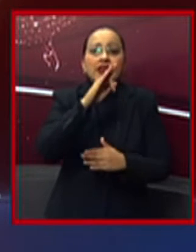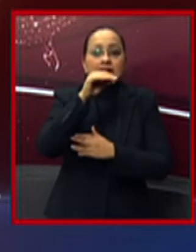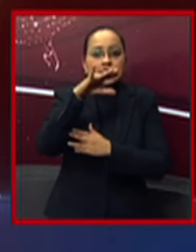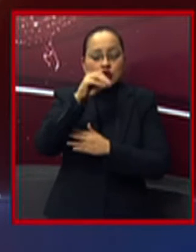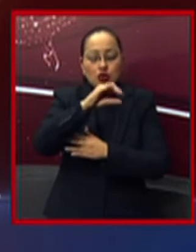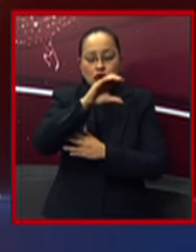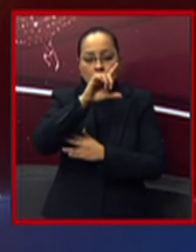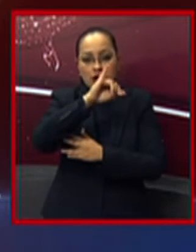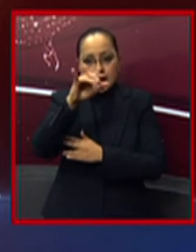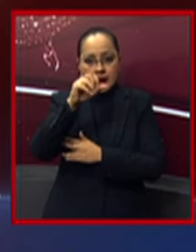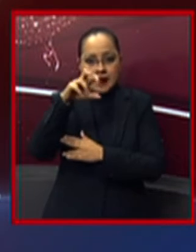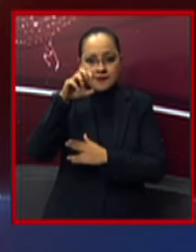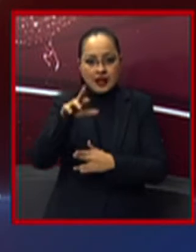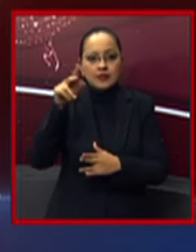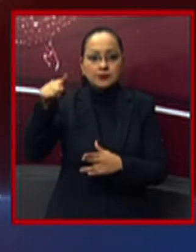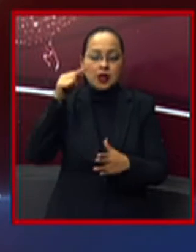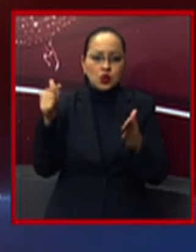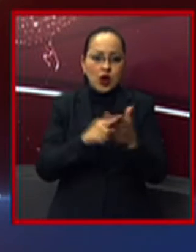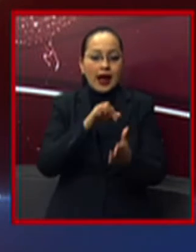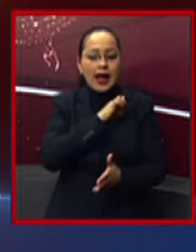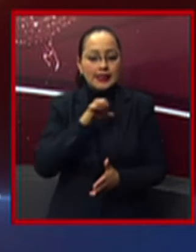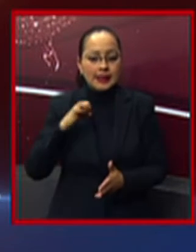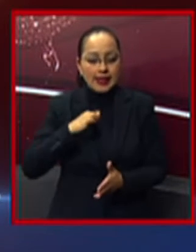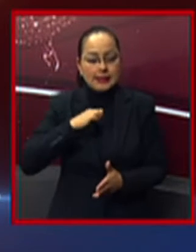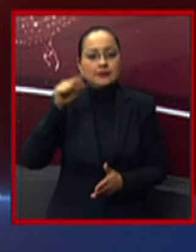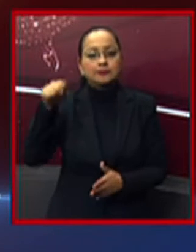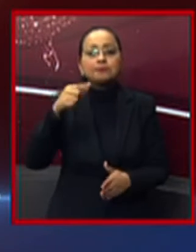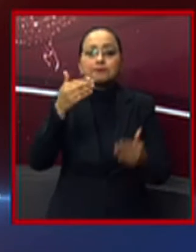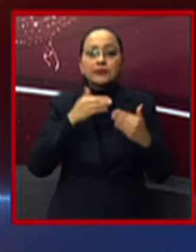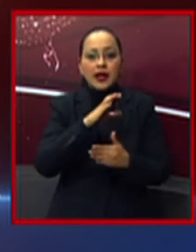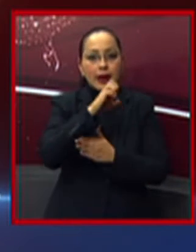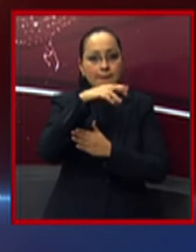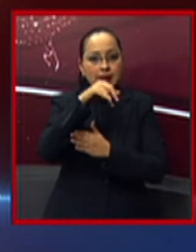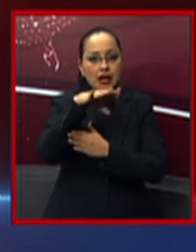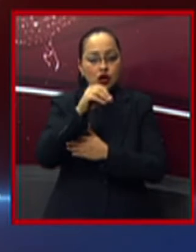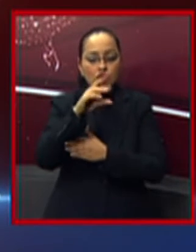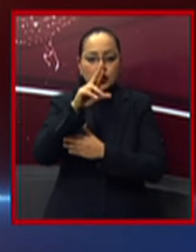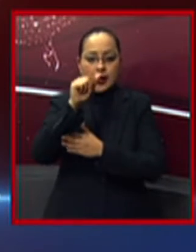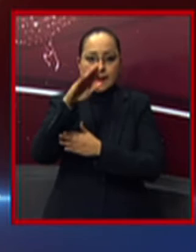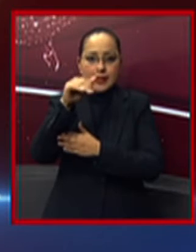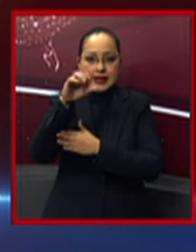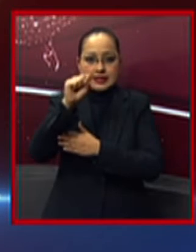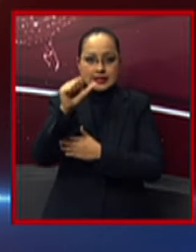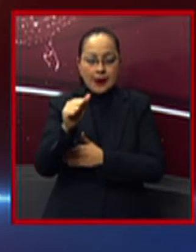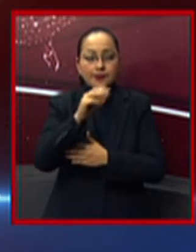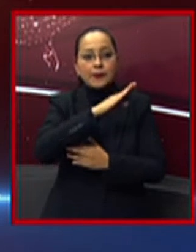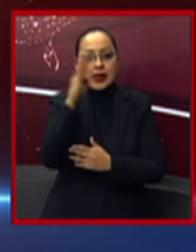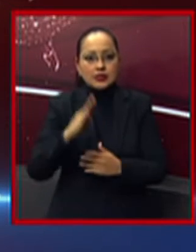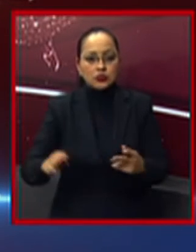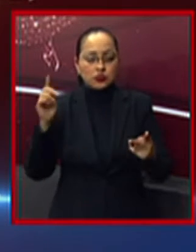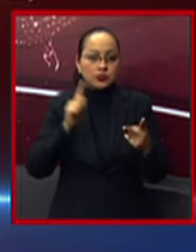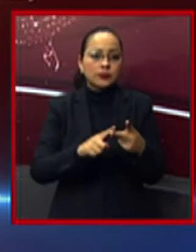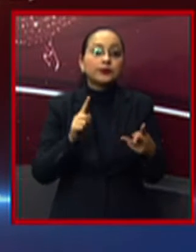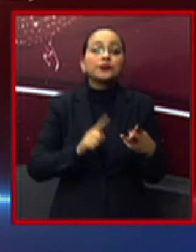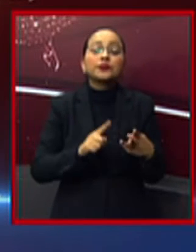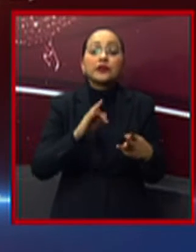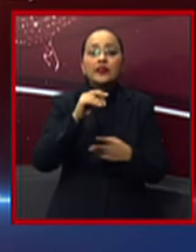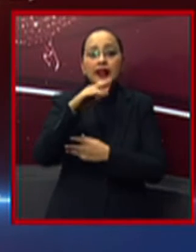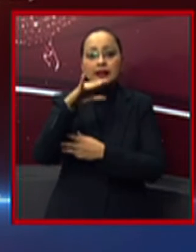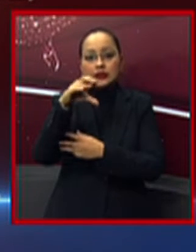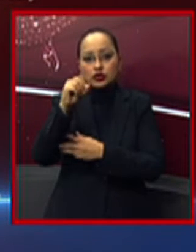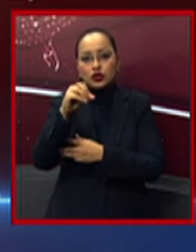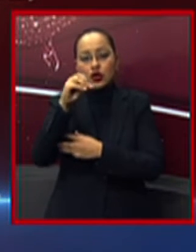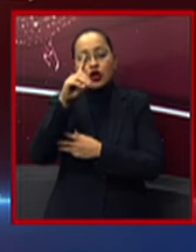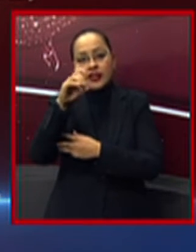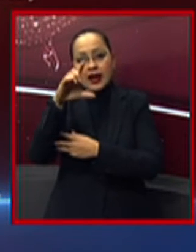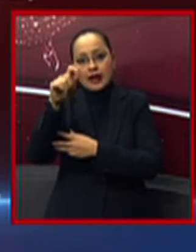León, cónsul en Atlanta, Georgia; Emilio Rabasa Gamboa, cónsul en Boston, Massachusetts; Francisco de la Torre